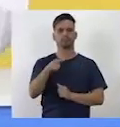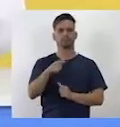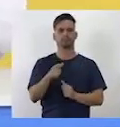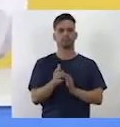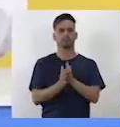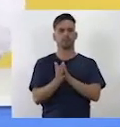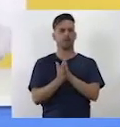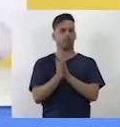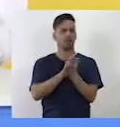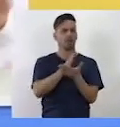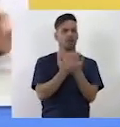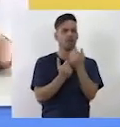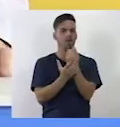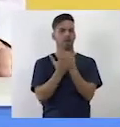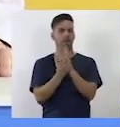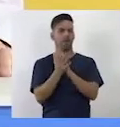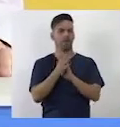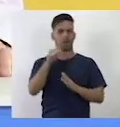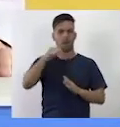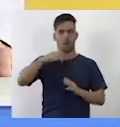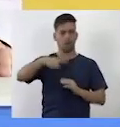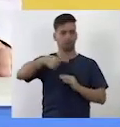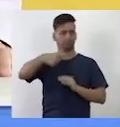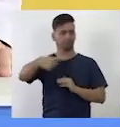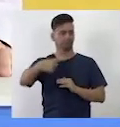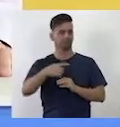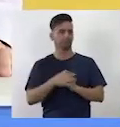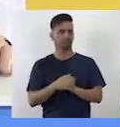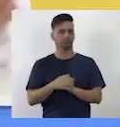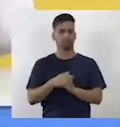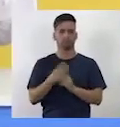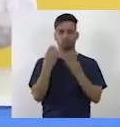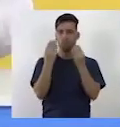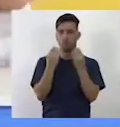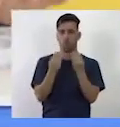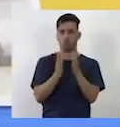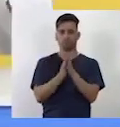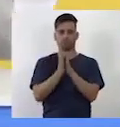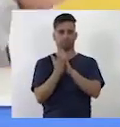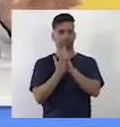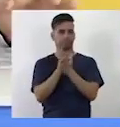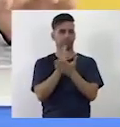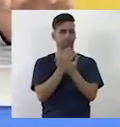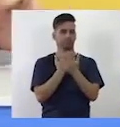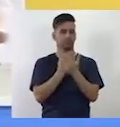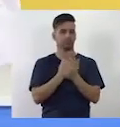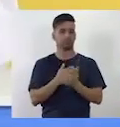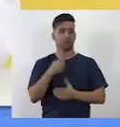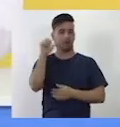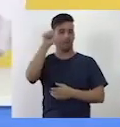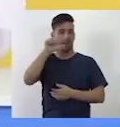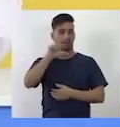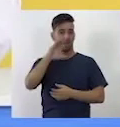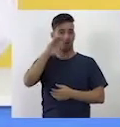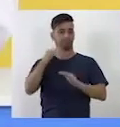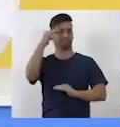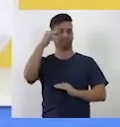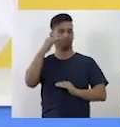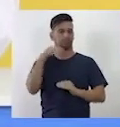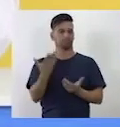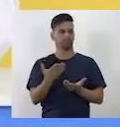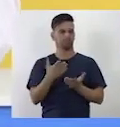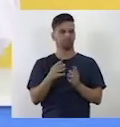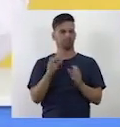lavando la mano constantemente con hipoclorito el exceso peligroso a una proporción que está establecida porque si no ocurre un